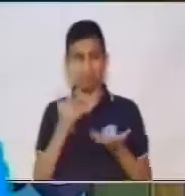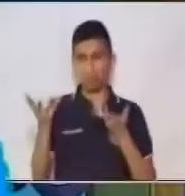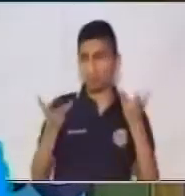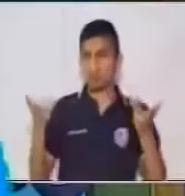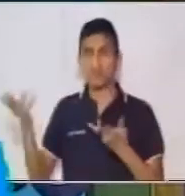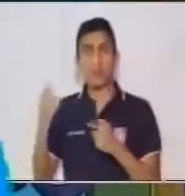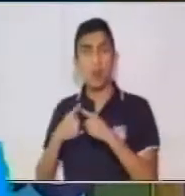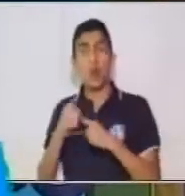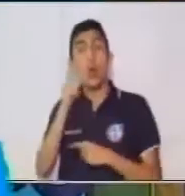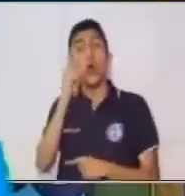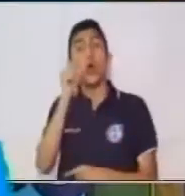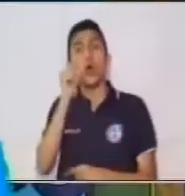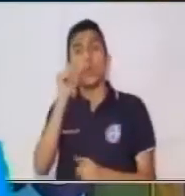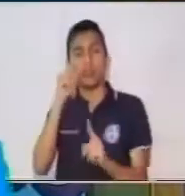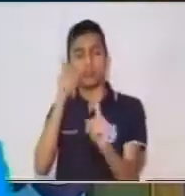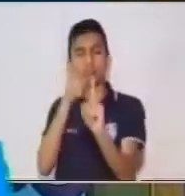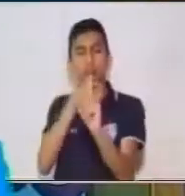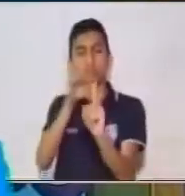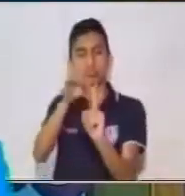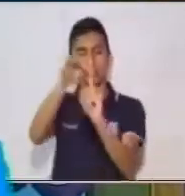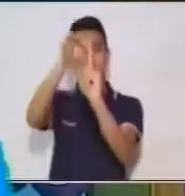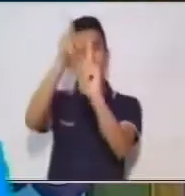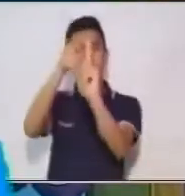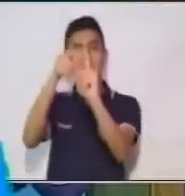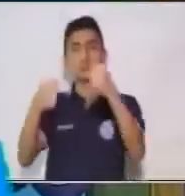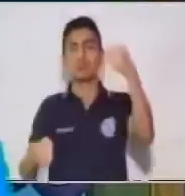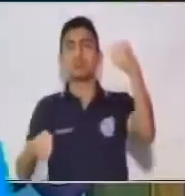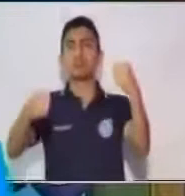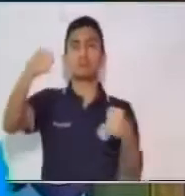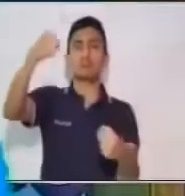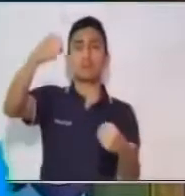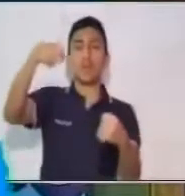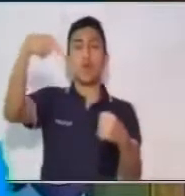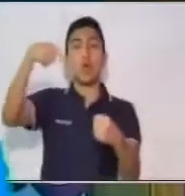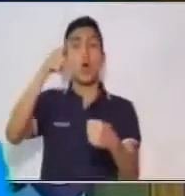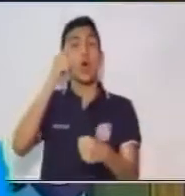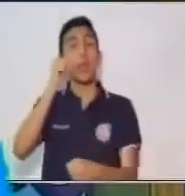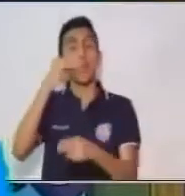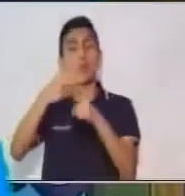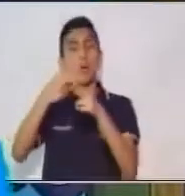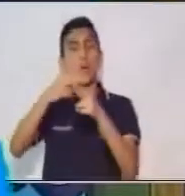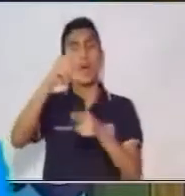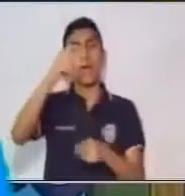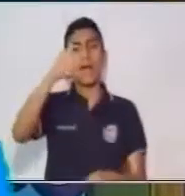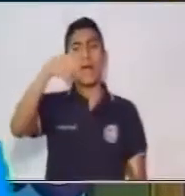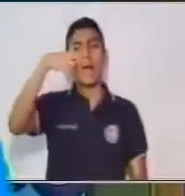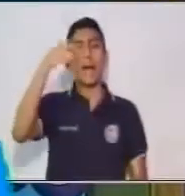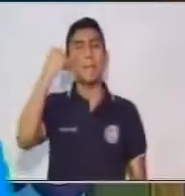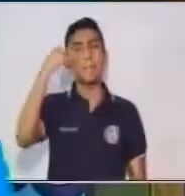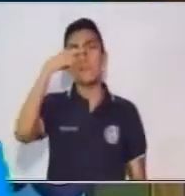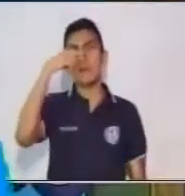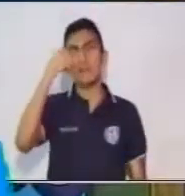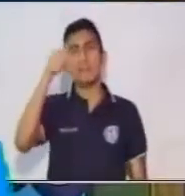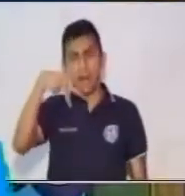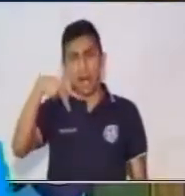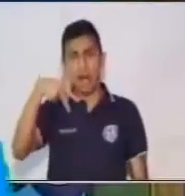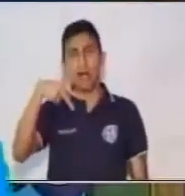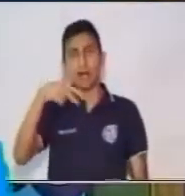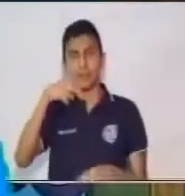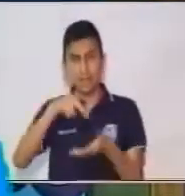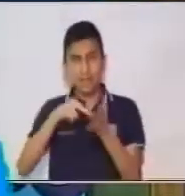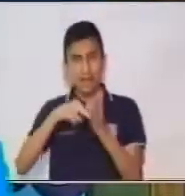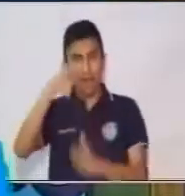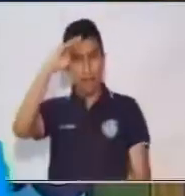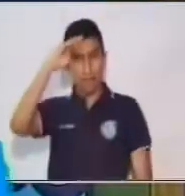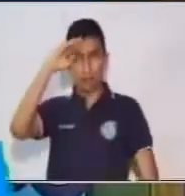Muy bien. Hoy vamos a ver que el barco está compuesto de varias partes. Vamos a iniciar